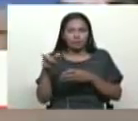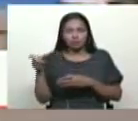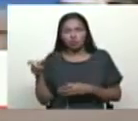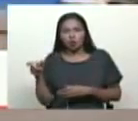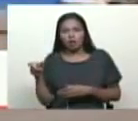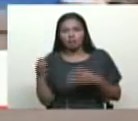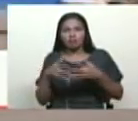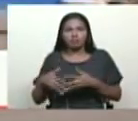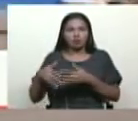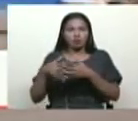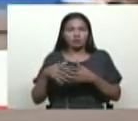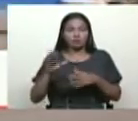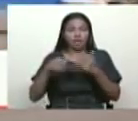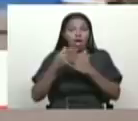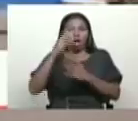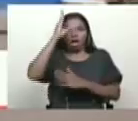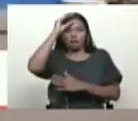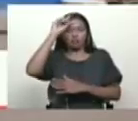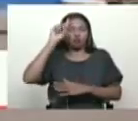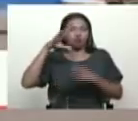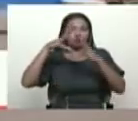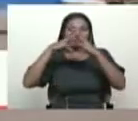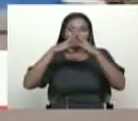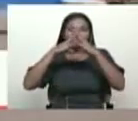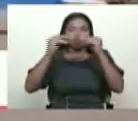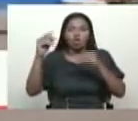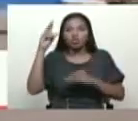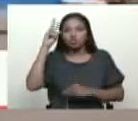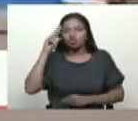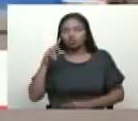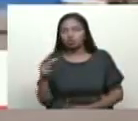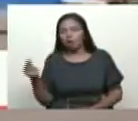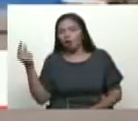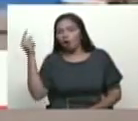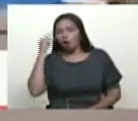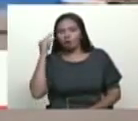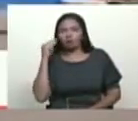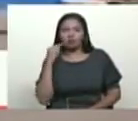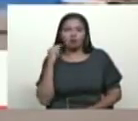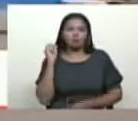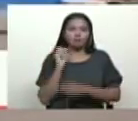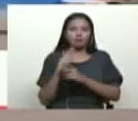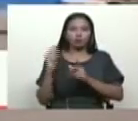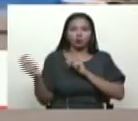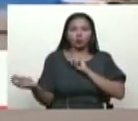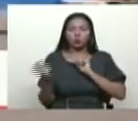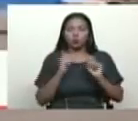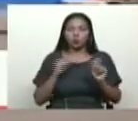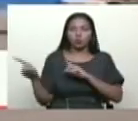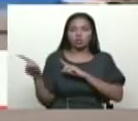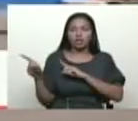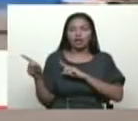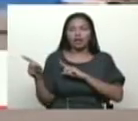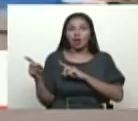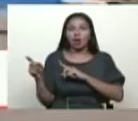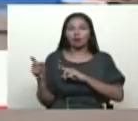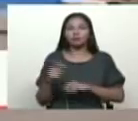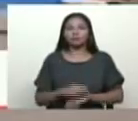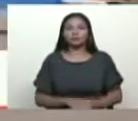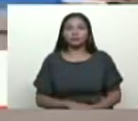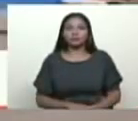Bolton y hasta Trump, todos los días declaran, escriben Twitter.